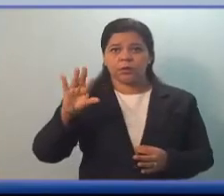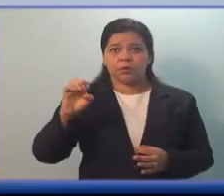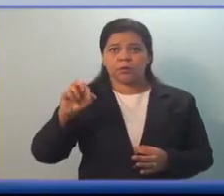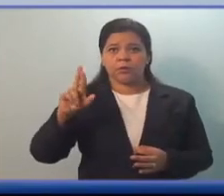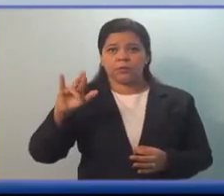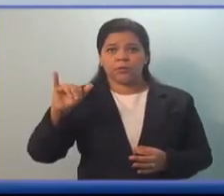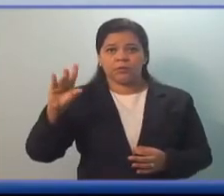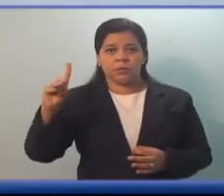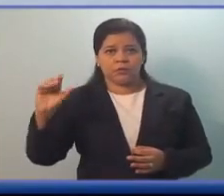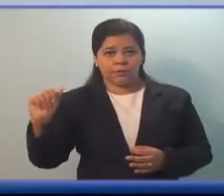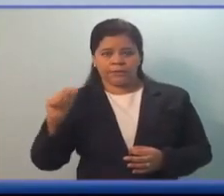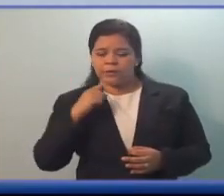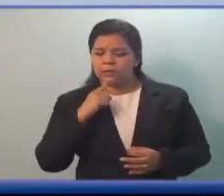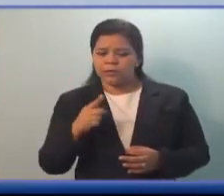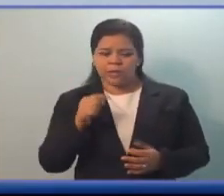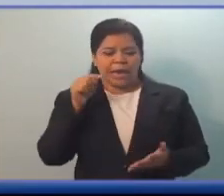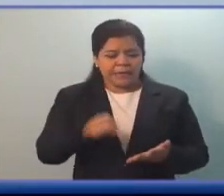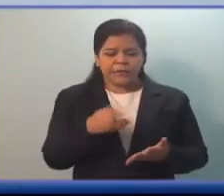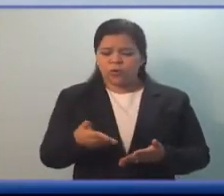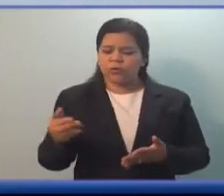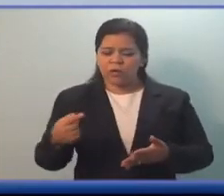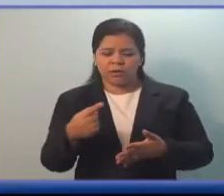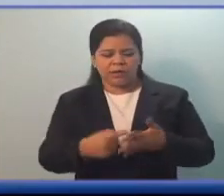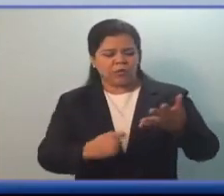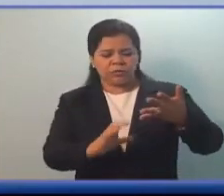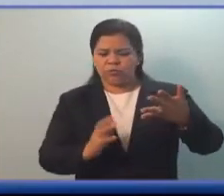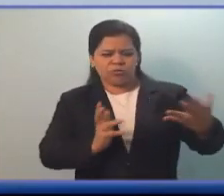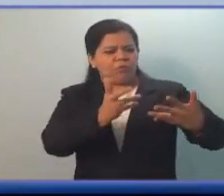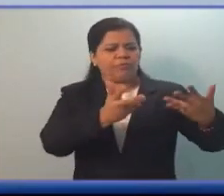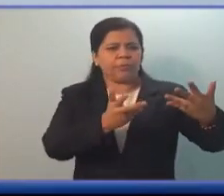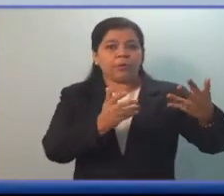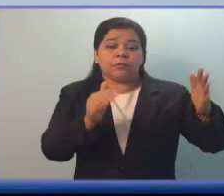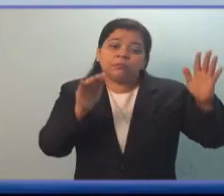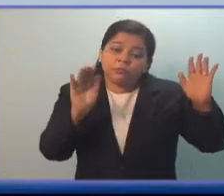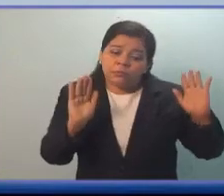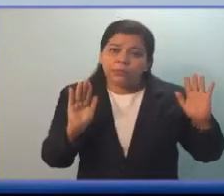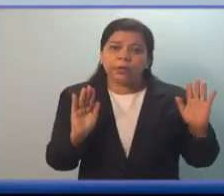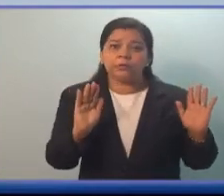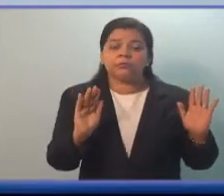le dice, esto es inconstitucional, pero el cumplimiento